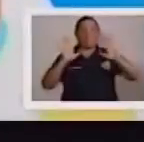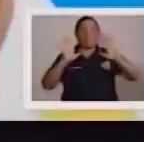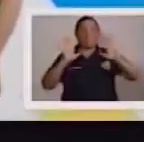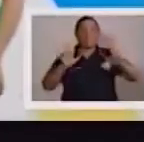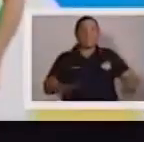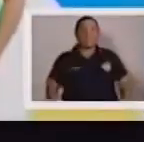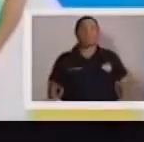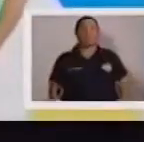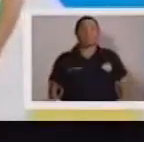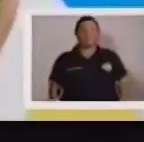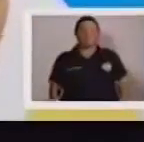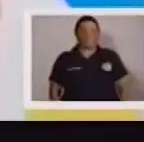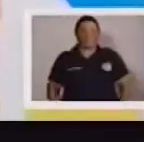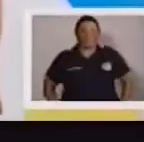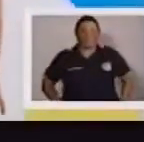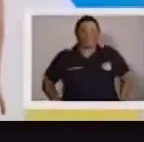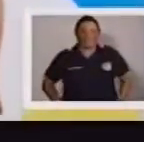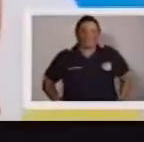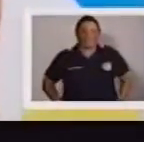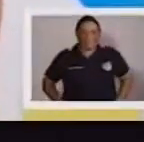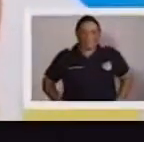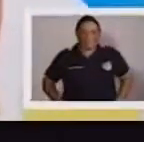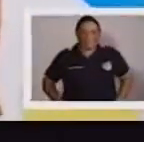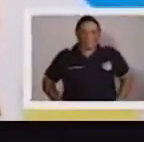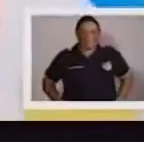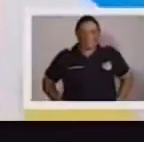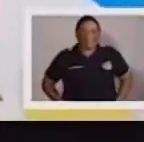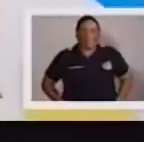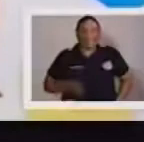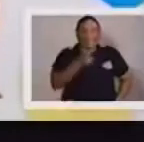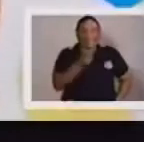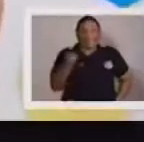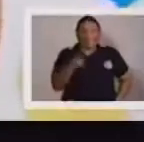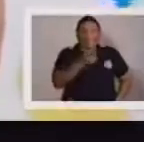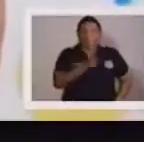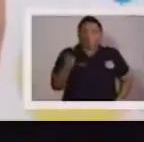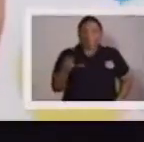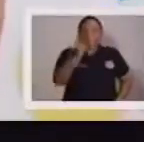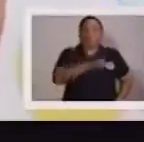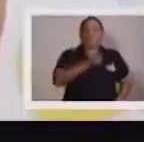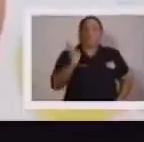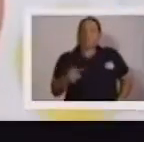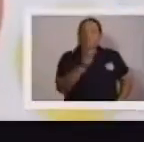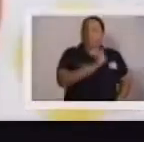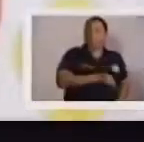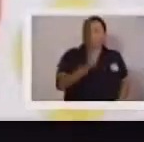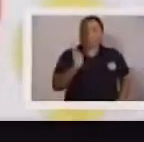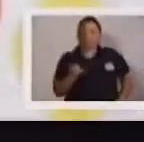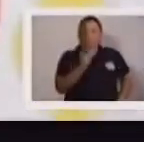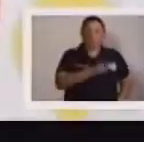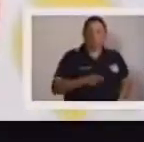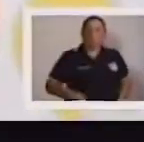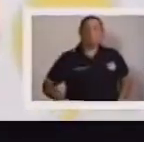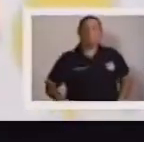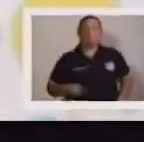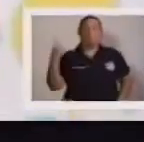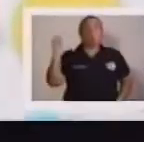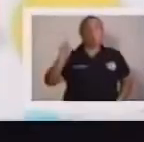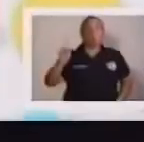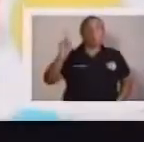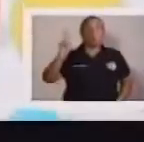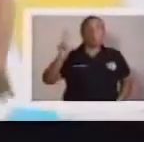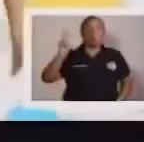¿Así? Muy bien, y vamos a seguir el ritmo de nuestra canción, ¿verdad? Exacto. Muy bien, a la 1, a las 2 y a